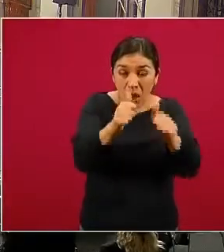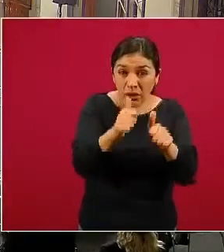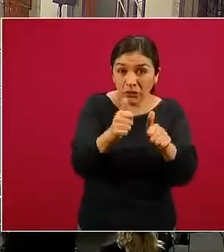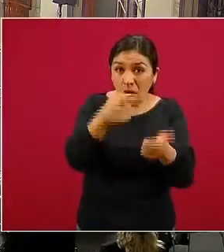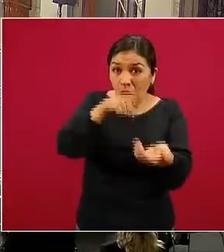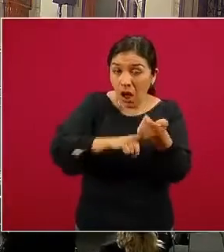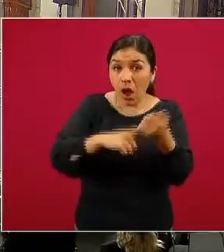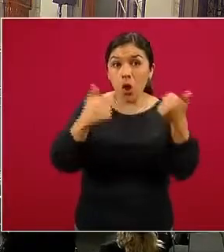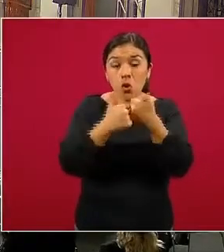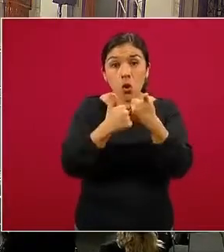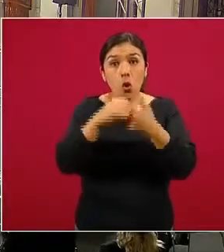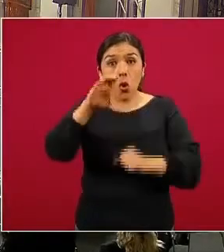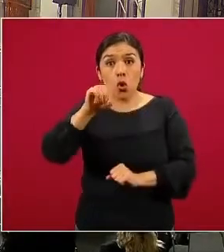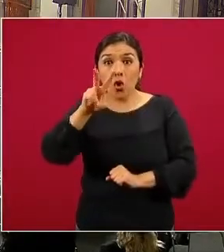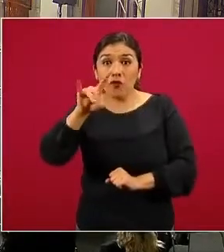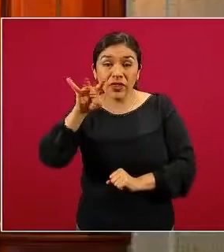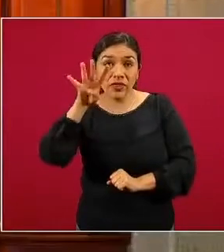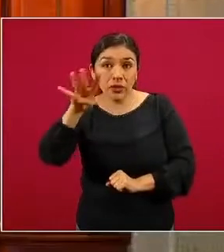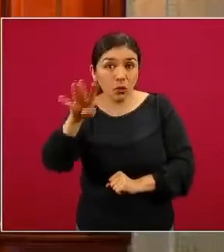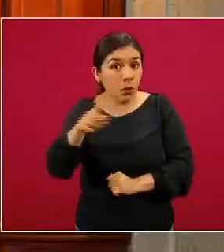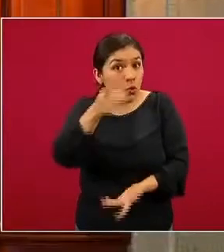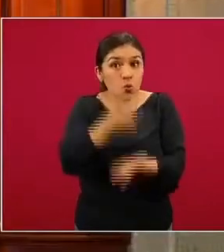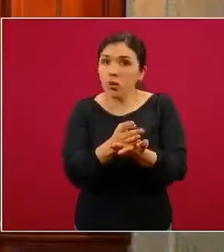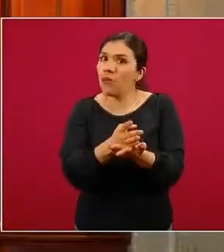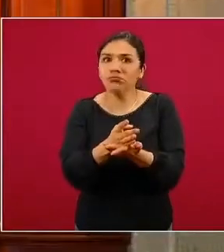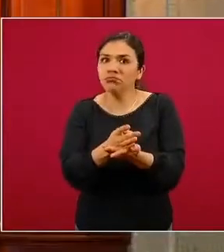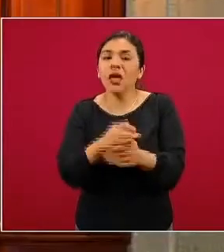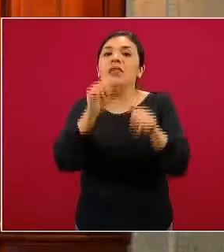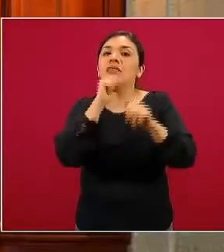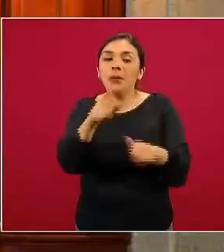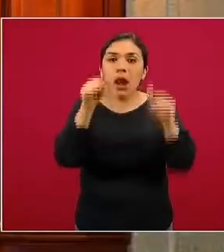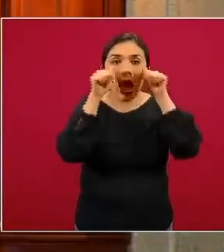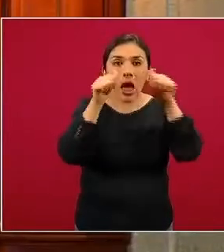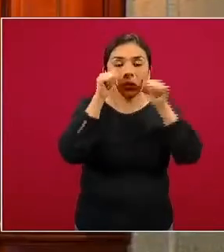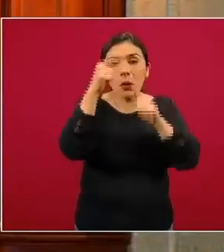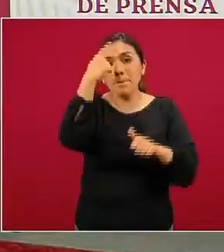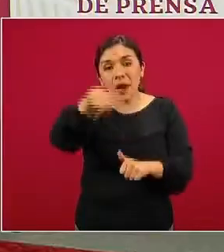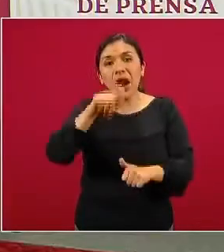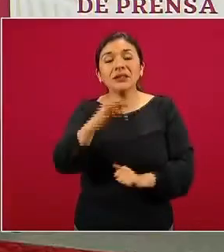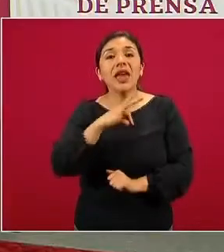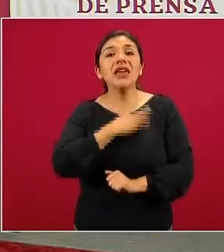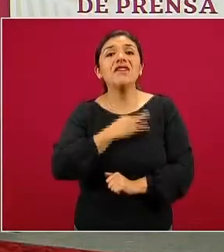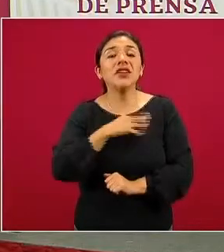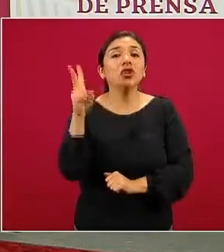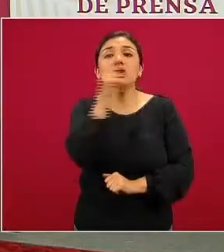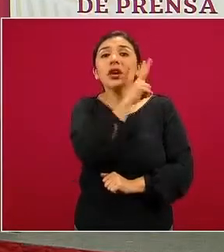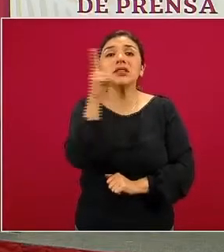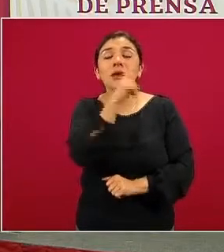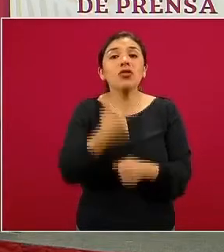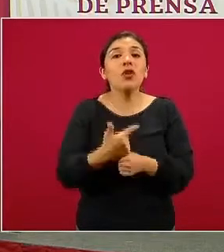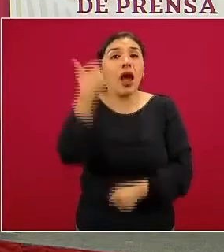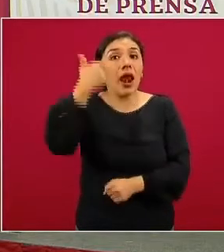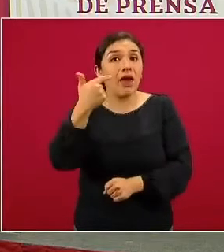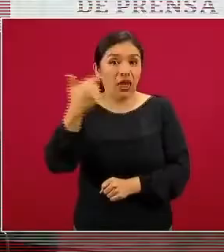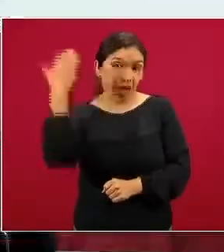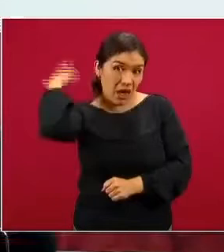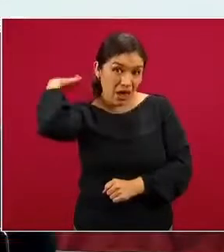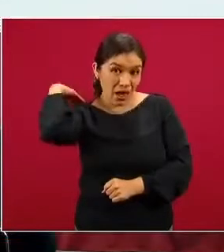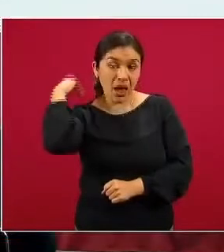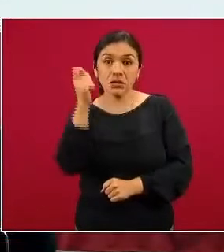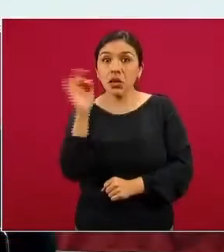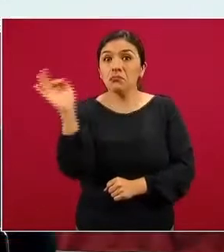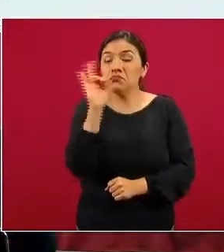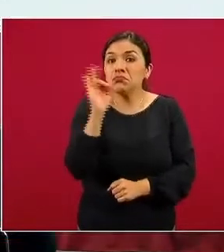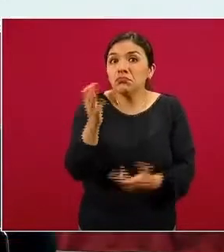casos confirmados de COVID-19, se enfocan a la atención de la infección respiratoria aguda grave, en donde en un